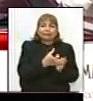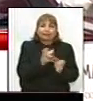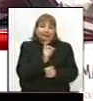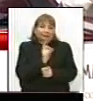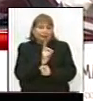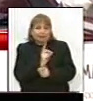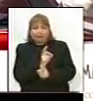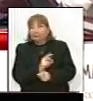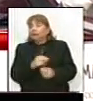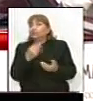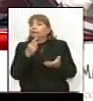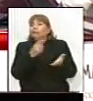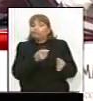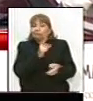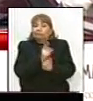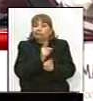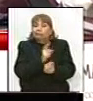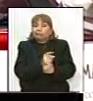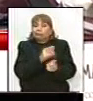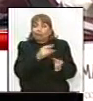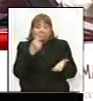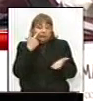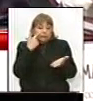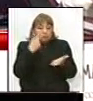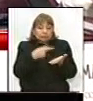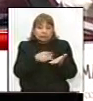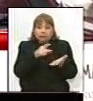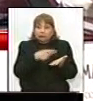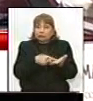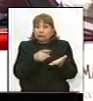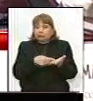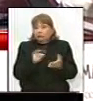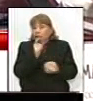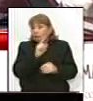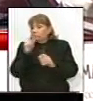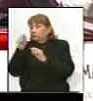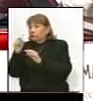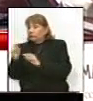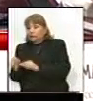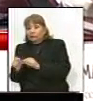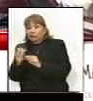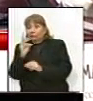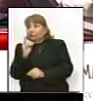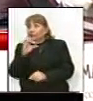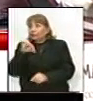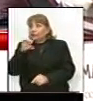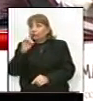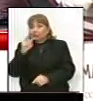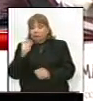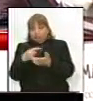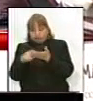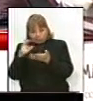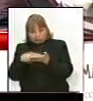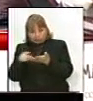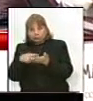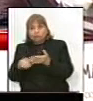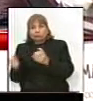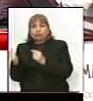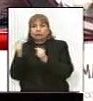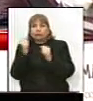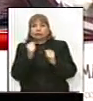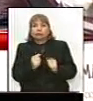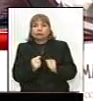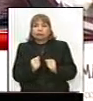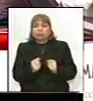que el Senado permanece como una Cámara revisora, pero no se genera esa exclusividad para un poder, en